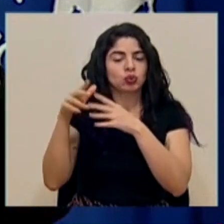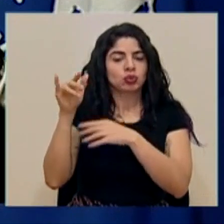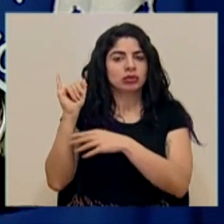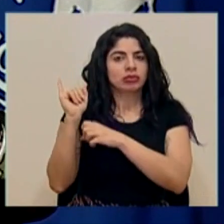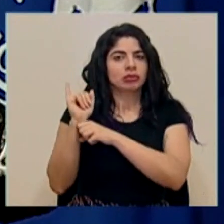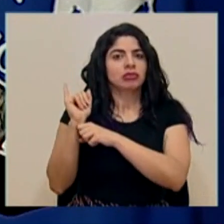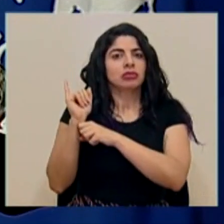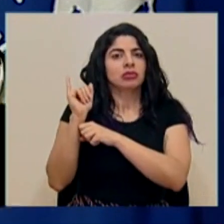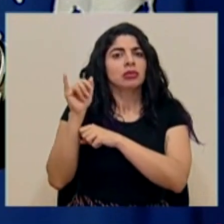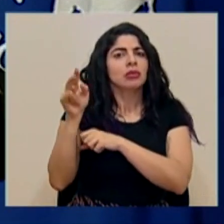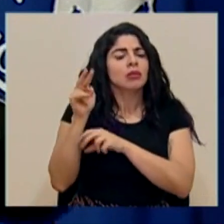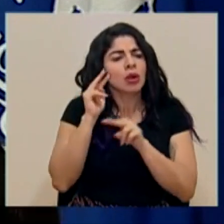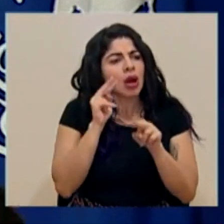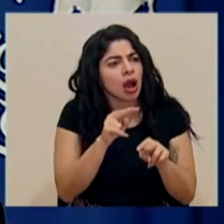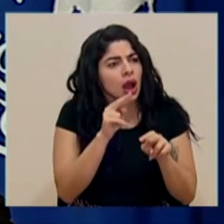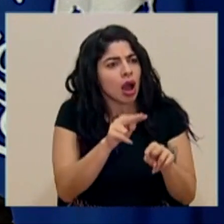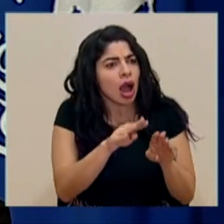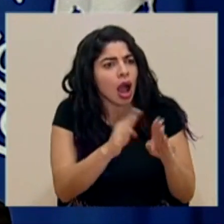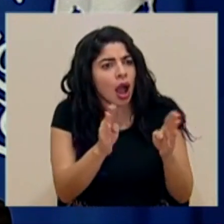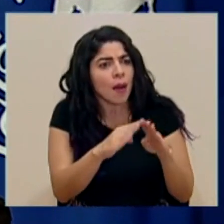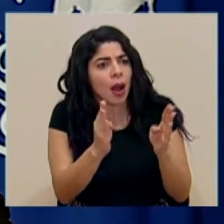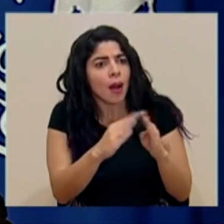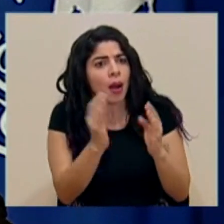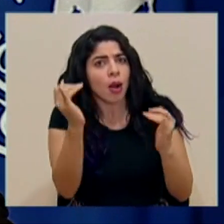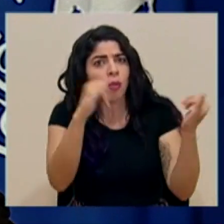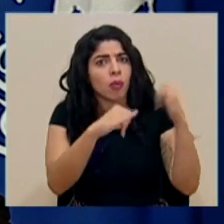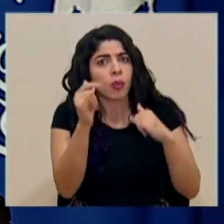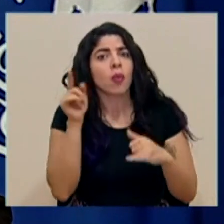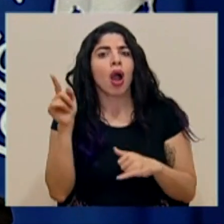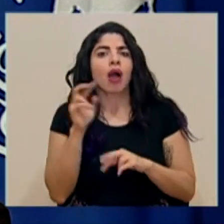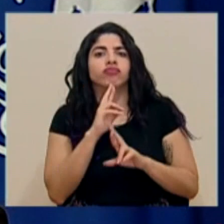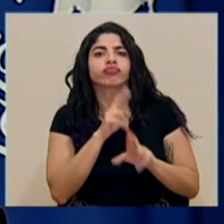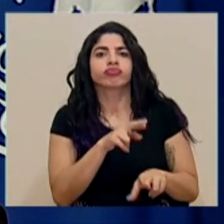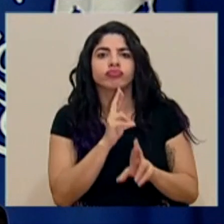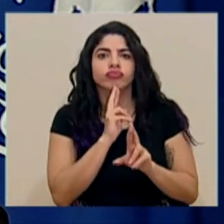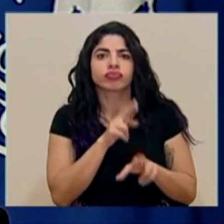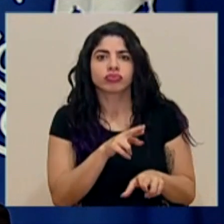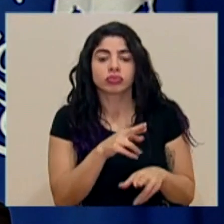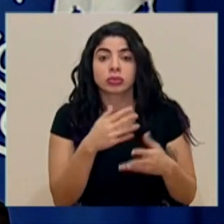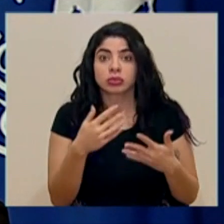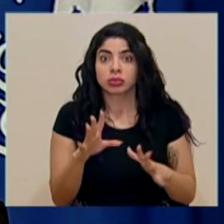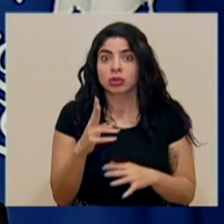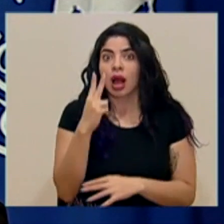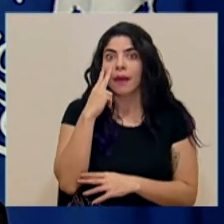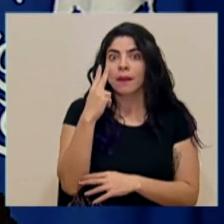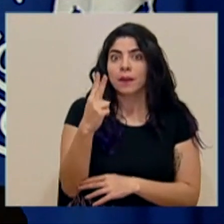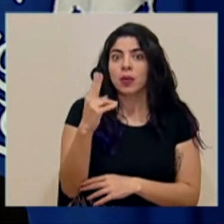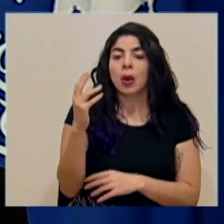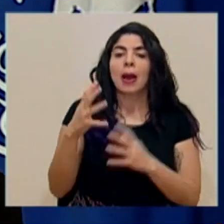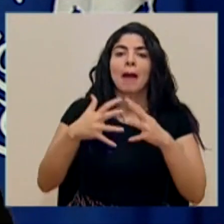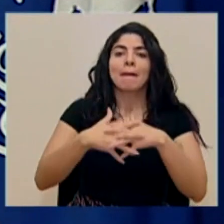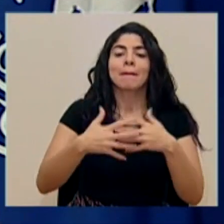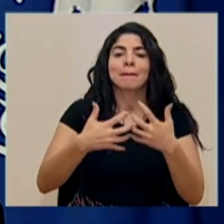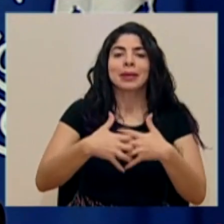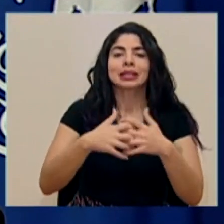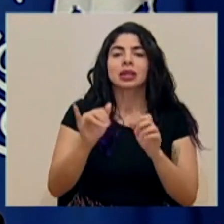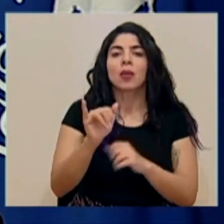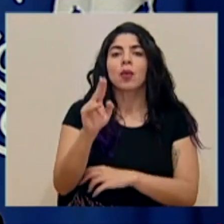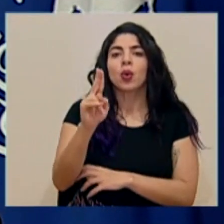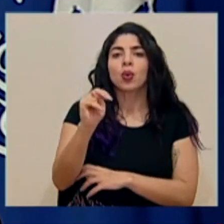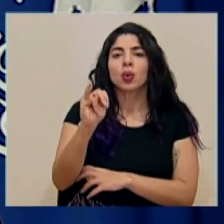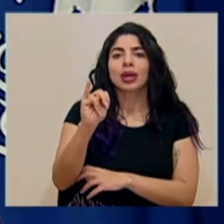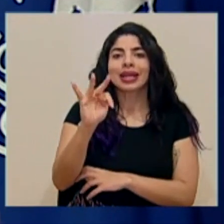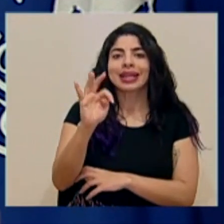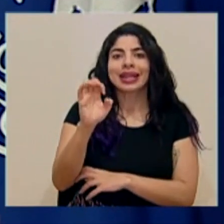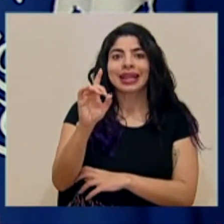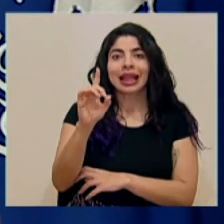reaccionando a nuestros anuncios de apertura de las fronteras aéreas. Y hemos visto cómo aerolíneas como United ya